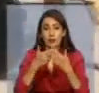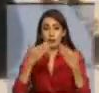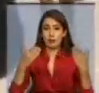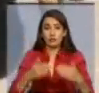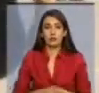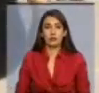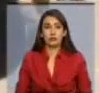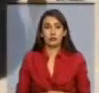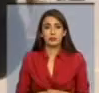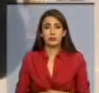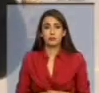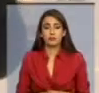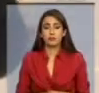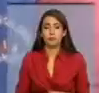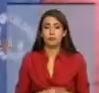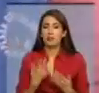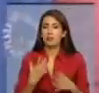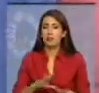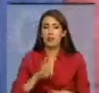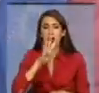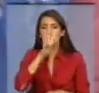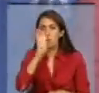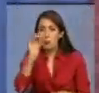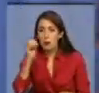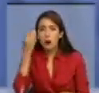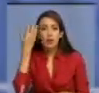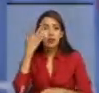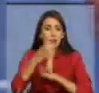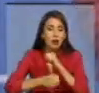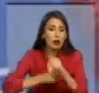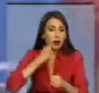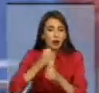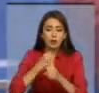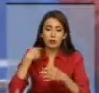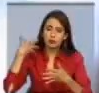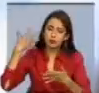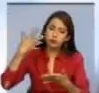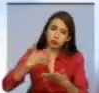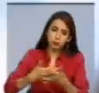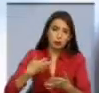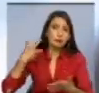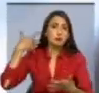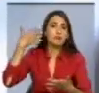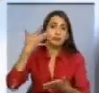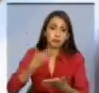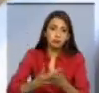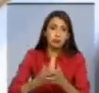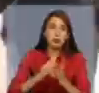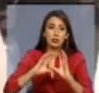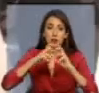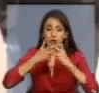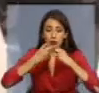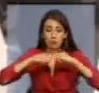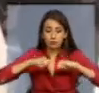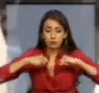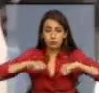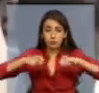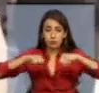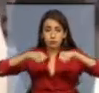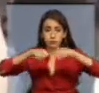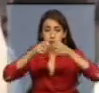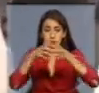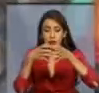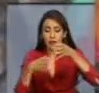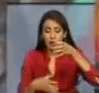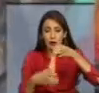Hace más de 4 décadas, María Chiluisa comercializa los barros y recuerda cómo la magia de la Feria de Finados de